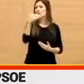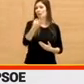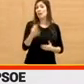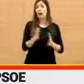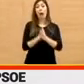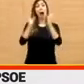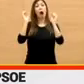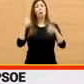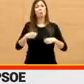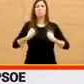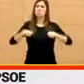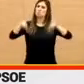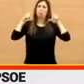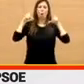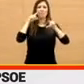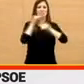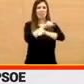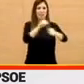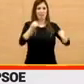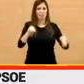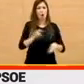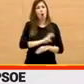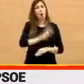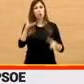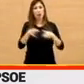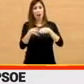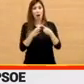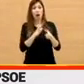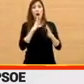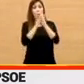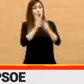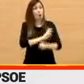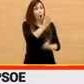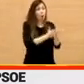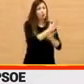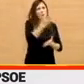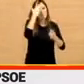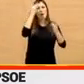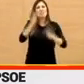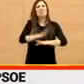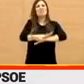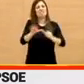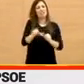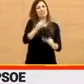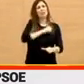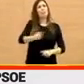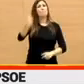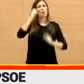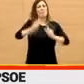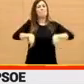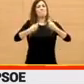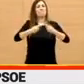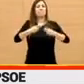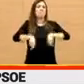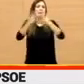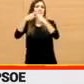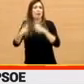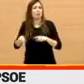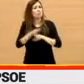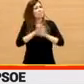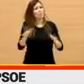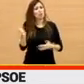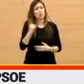atención y no de un acuerdo alternativo que cambiara de una vez por todas las estructuras de poder de este país. Estructuras de poder que significan que la